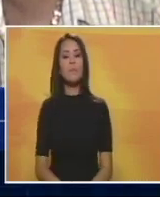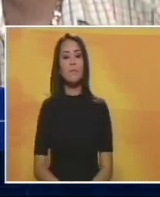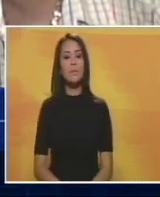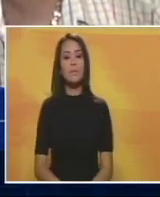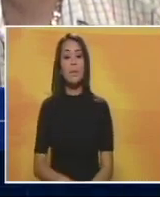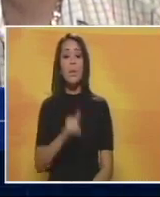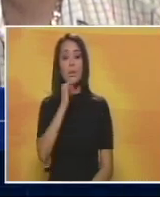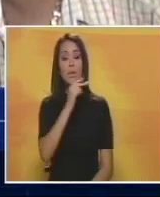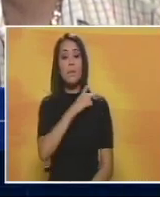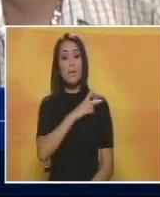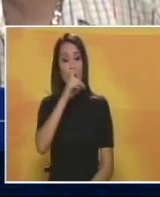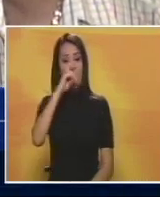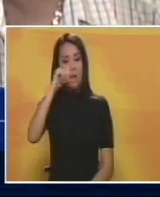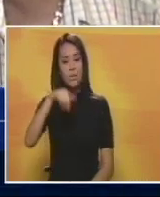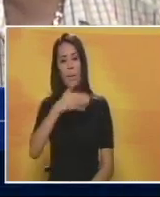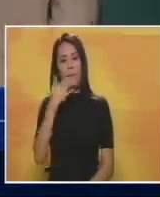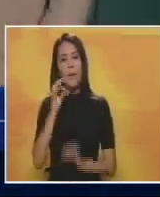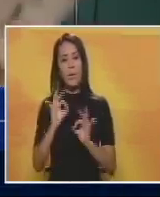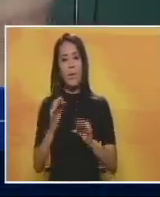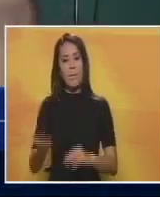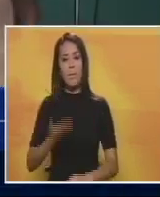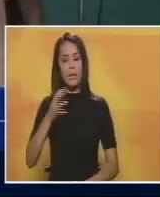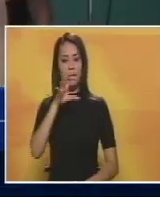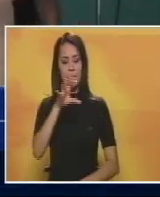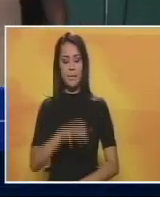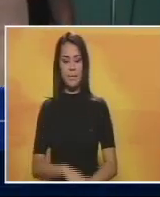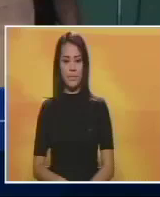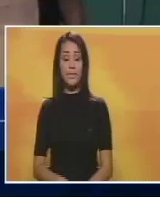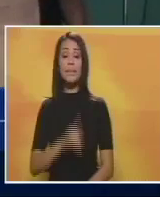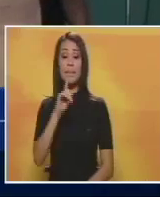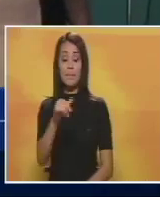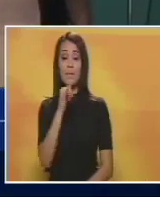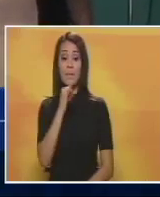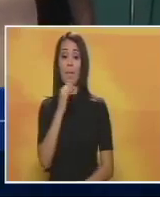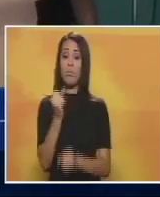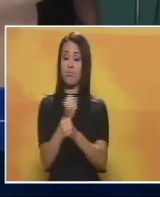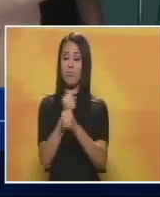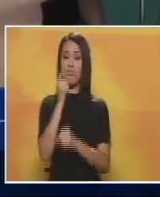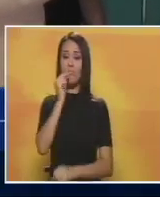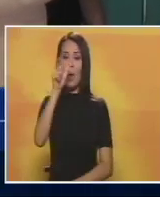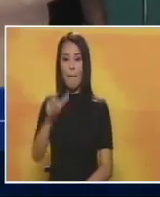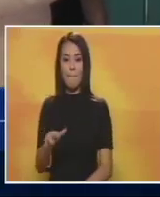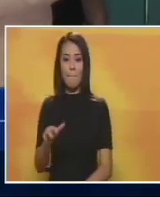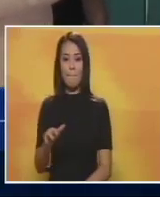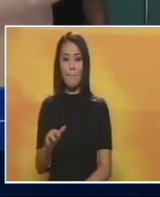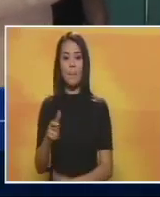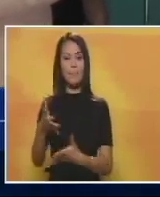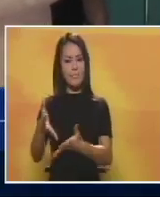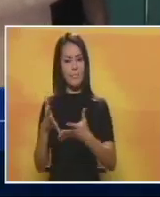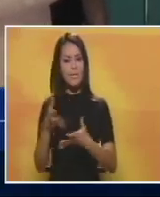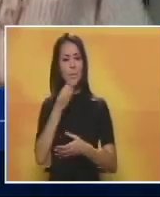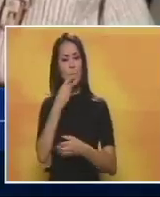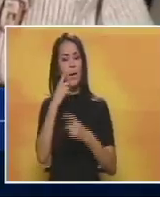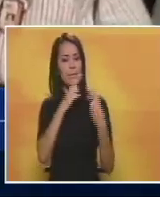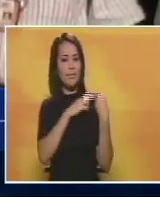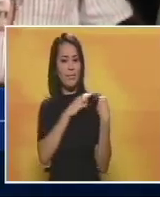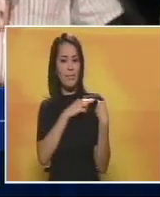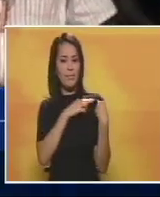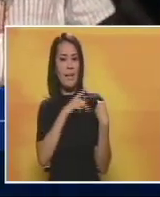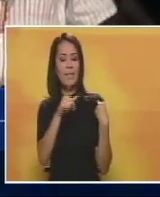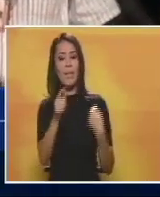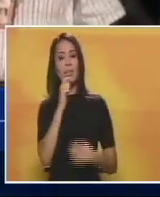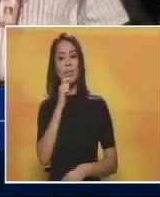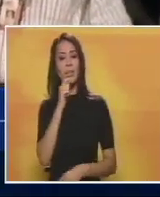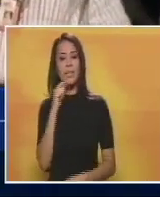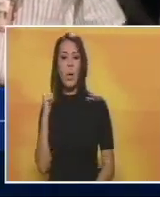del momento, el noticiero más importante del país. Asimismo, nuestro compañero de labores Wilmer Martínez recibió el estímulo como corresponsal de noticias de